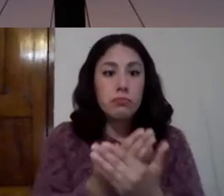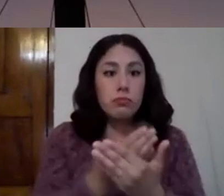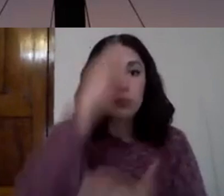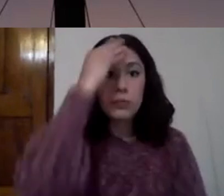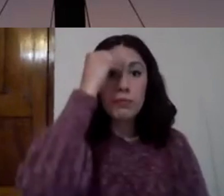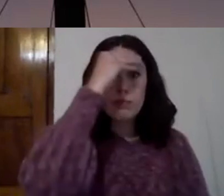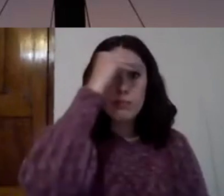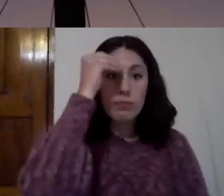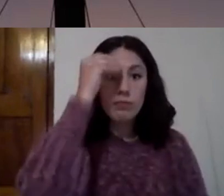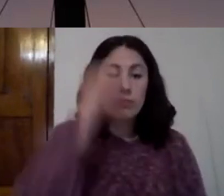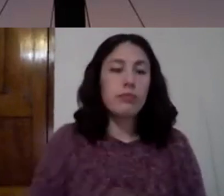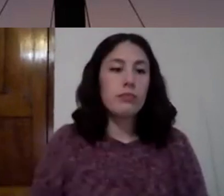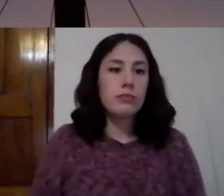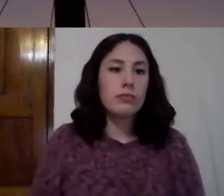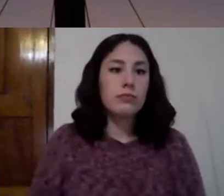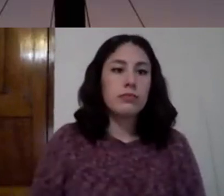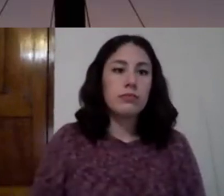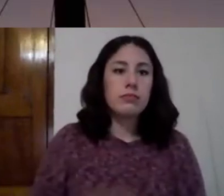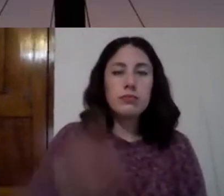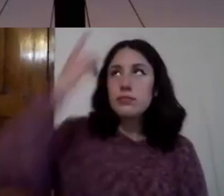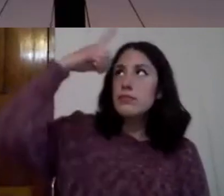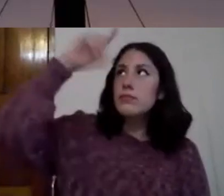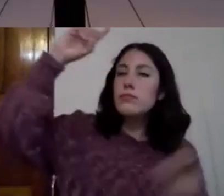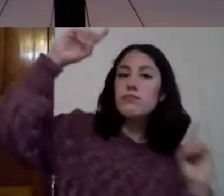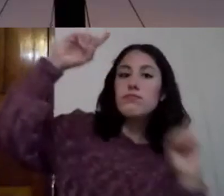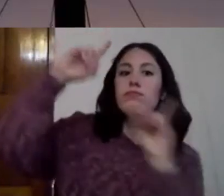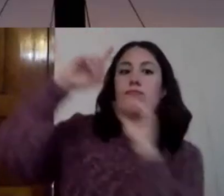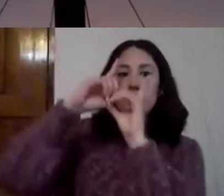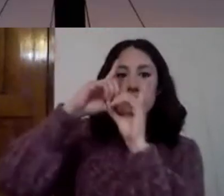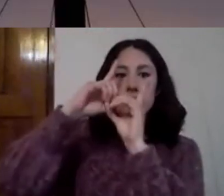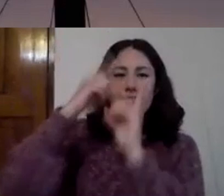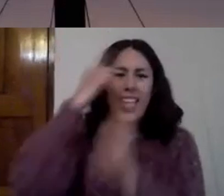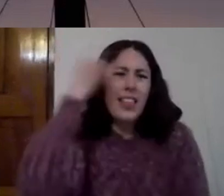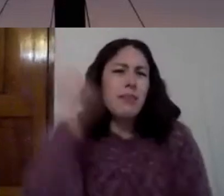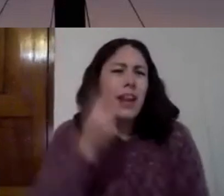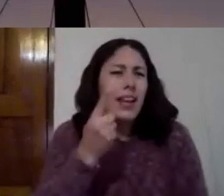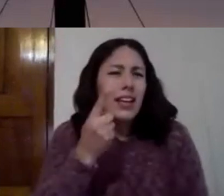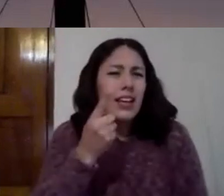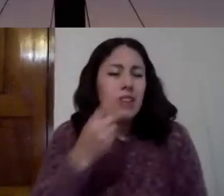nos aproximemos a Dios para que tengamos una vida plena.